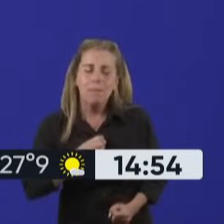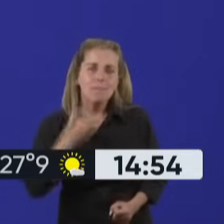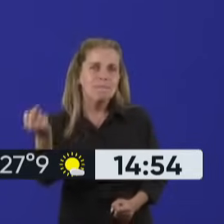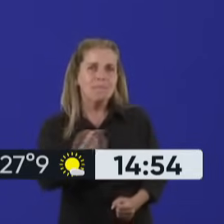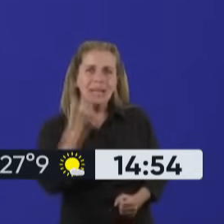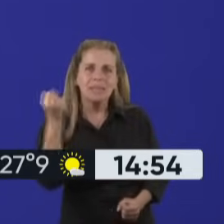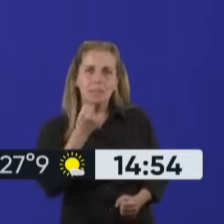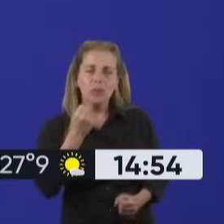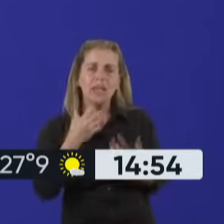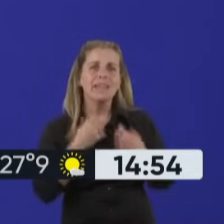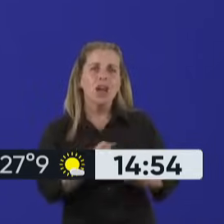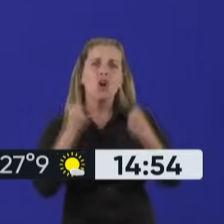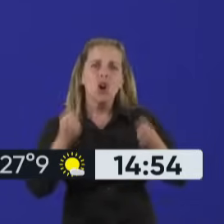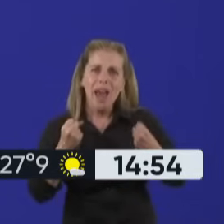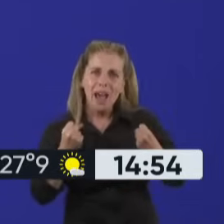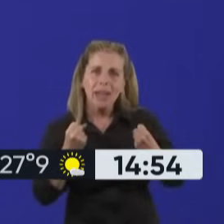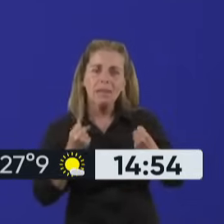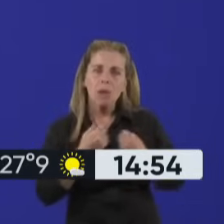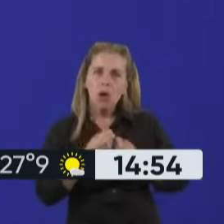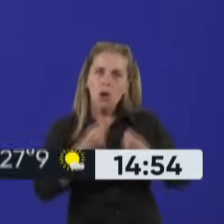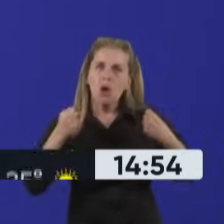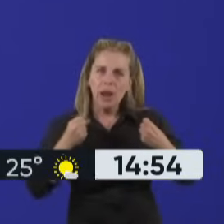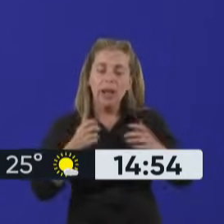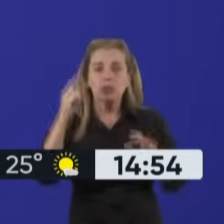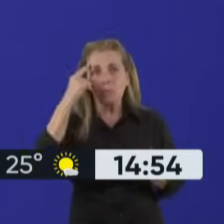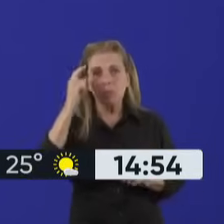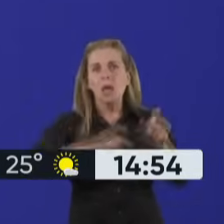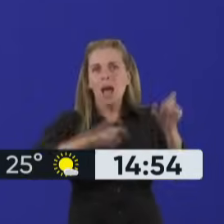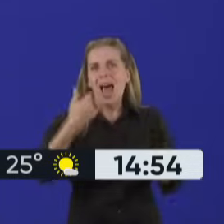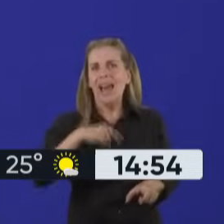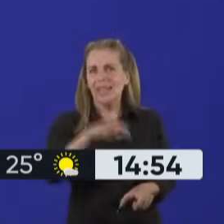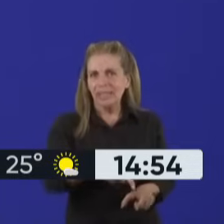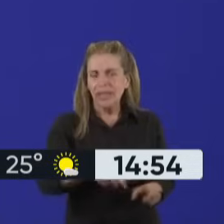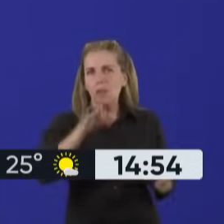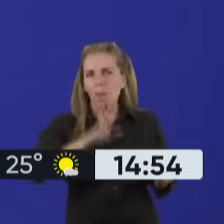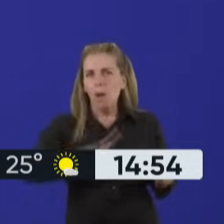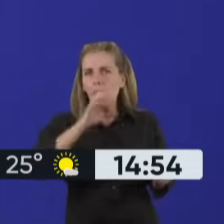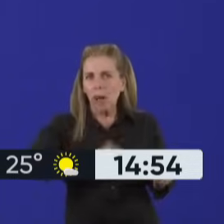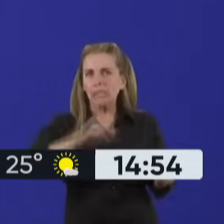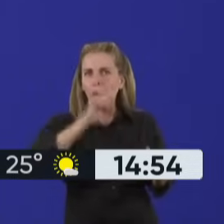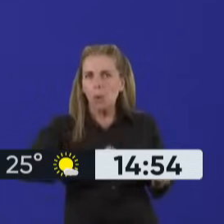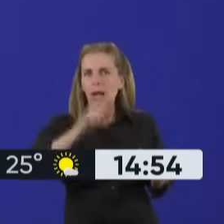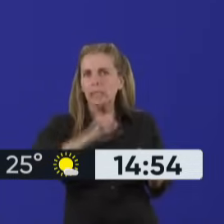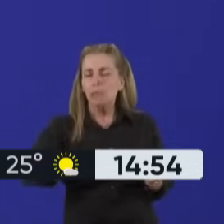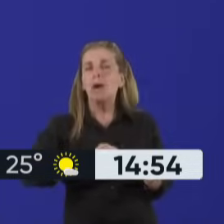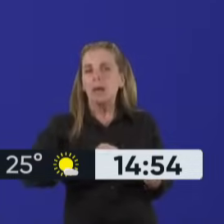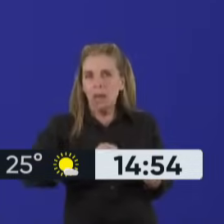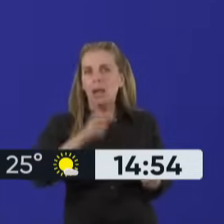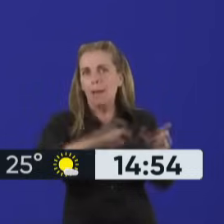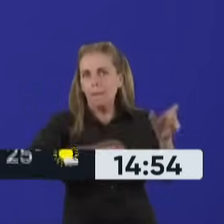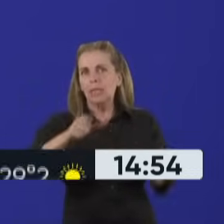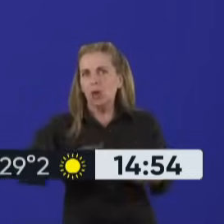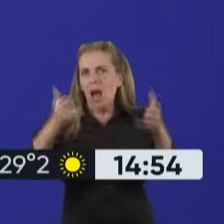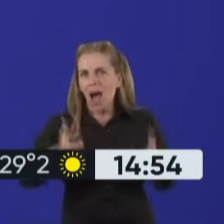cosas, coraje. Y yo creo que los argentinos, después de tanta resiliencia, tantas cosas malas, si hay algo que tenemos